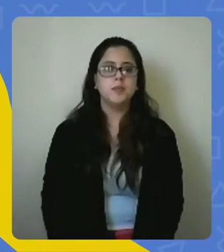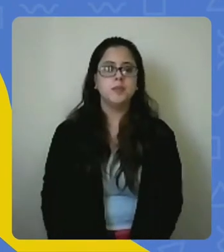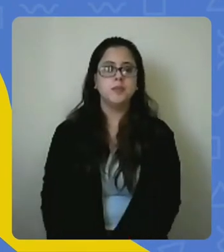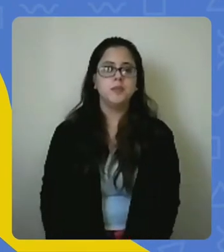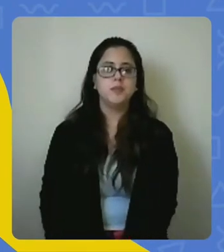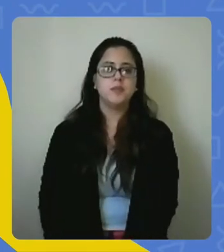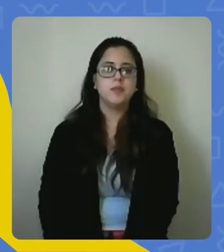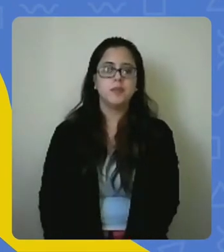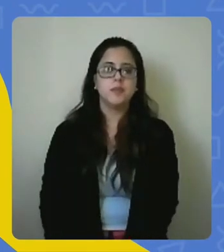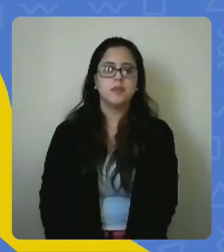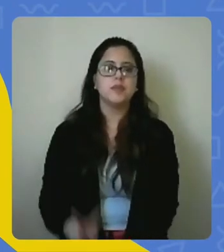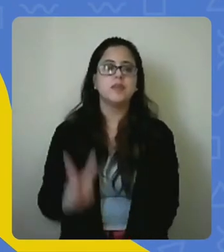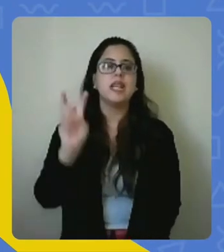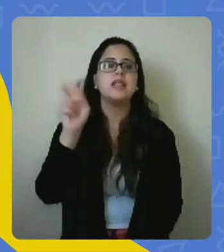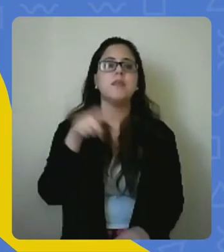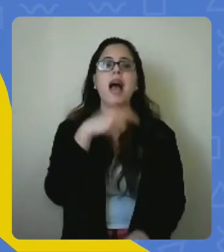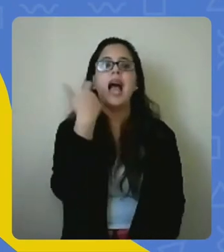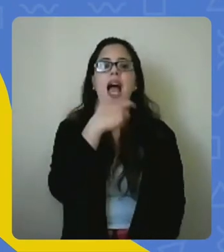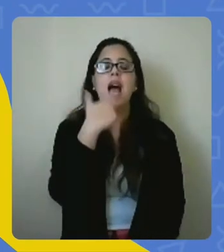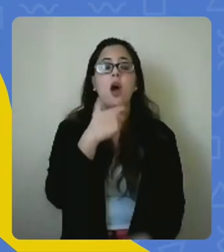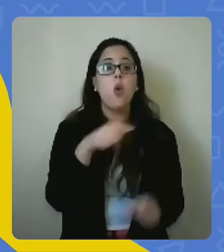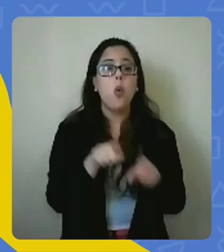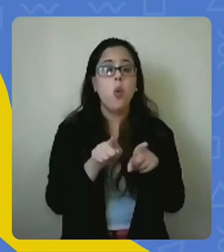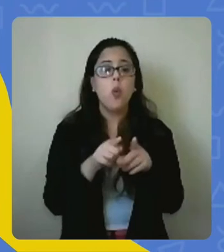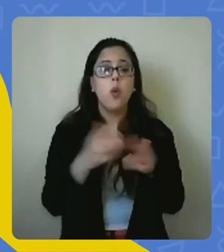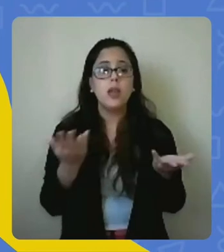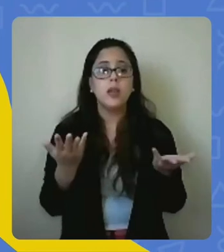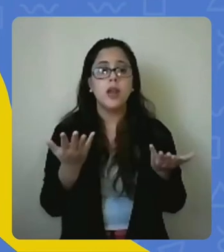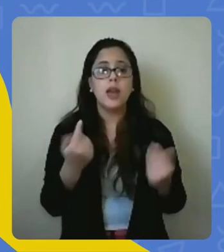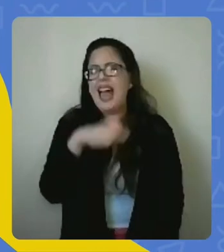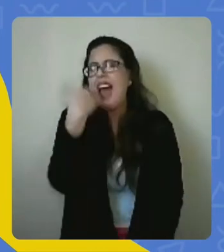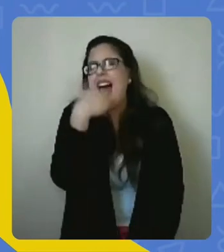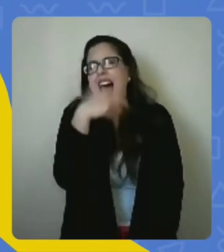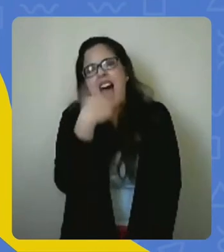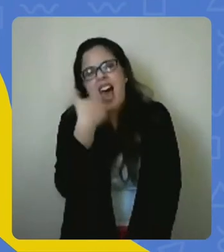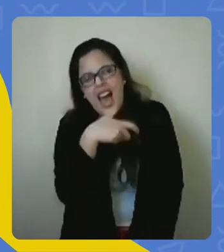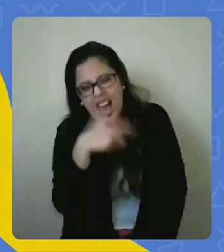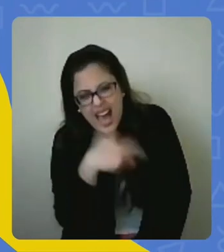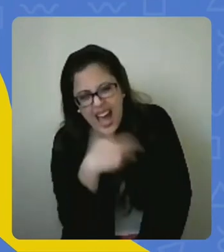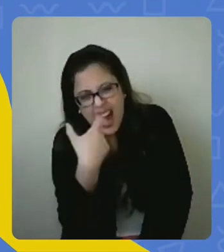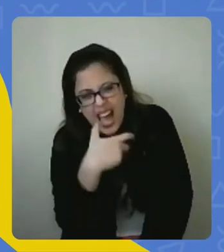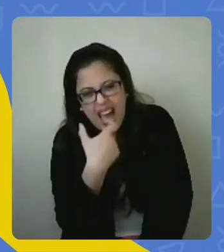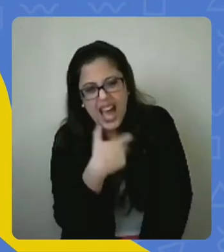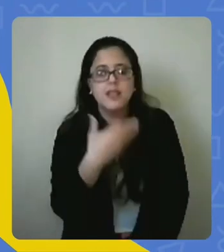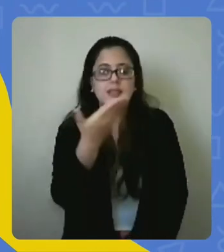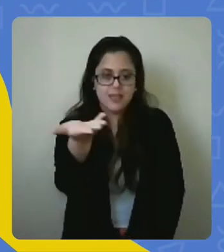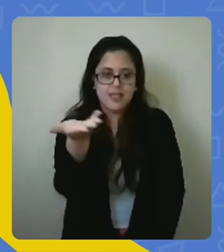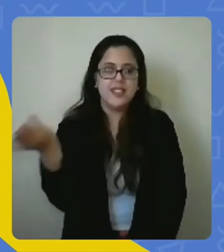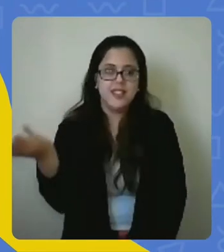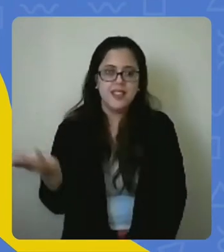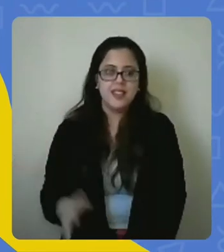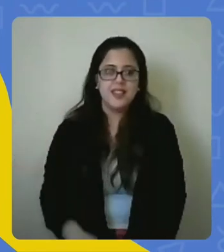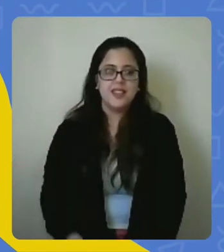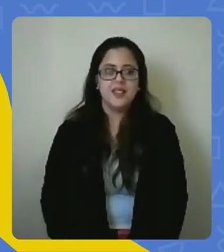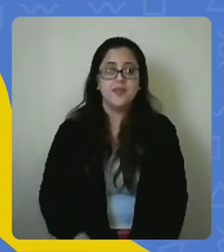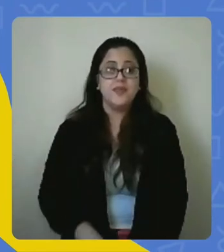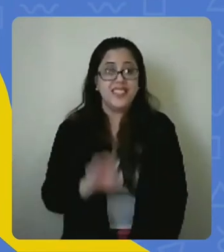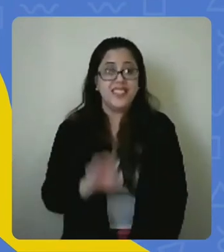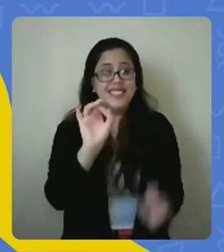Carcajadas, es como reírte como loca, así como muy divertido. Así sería.